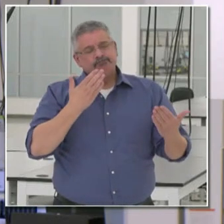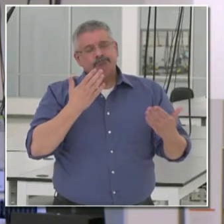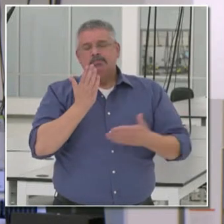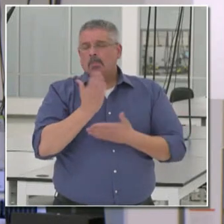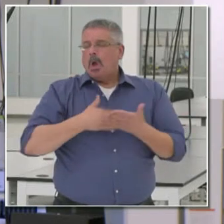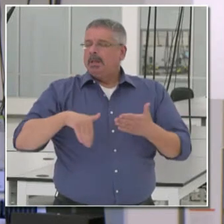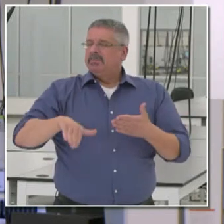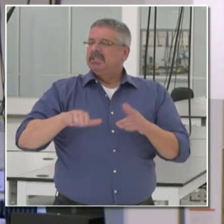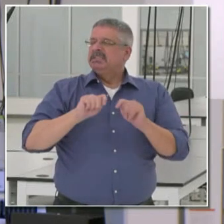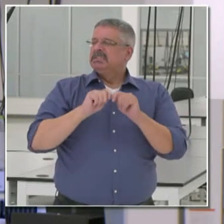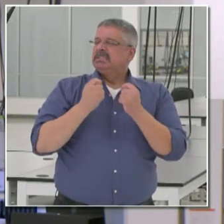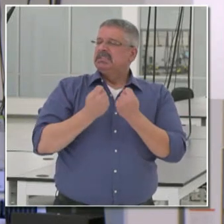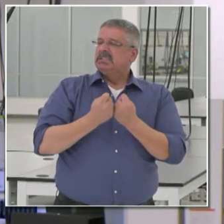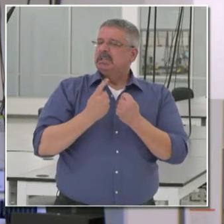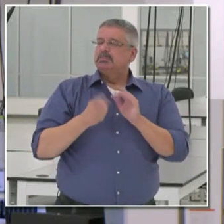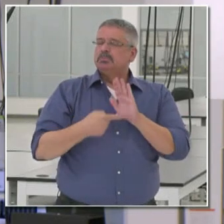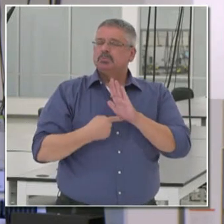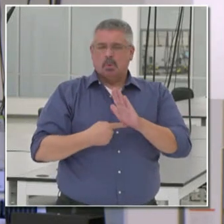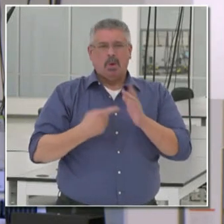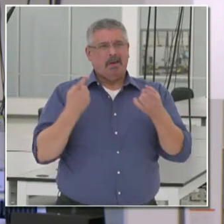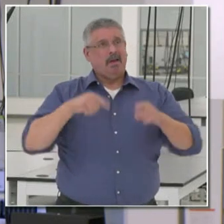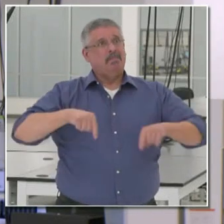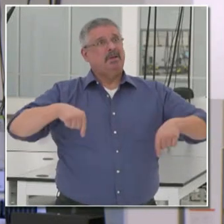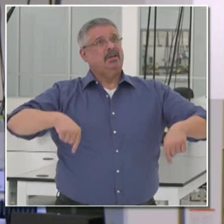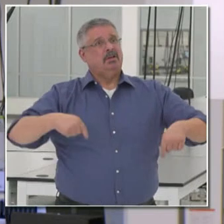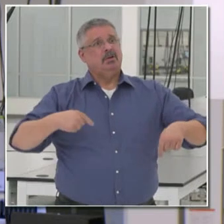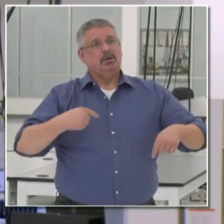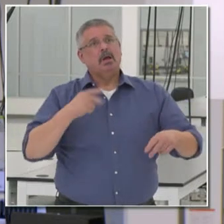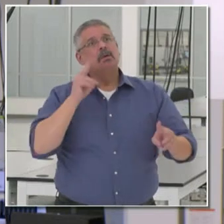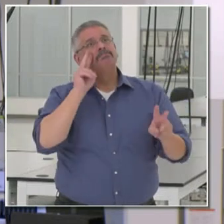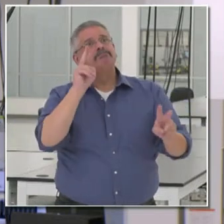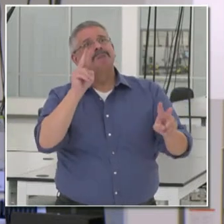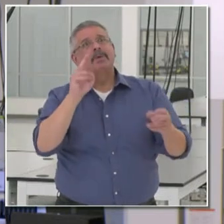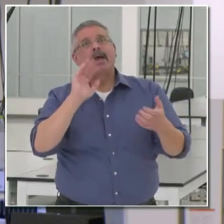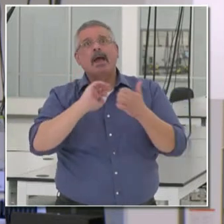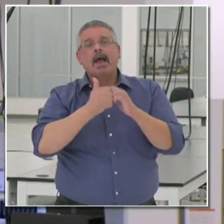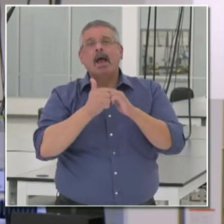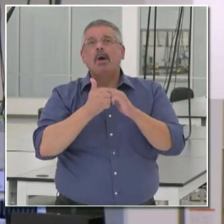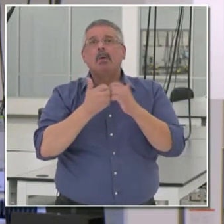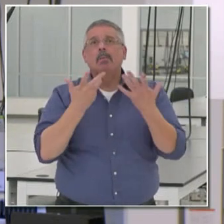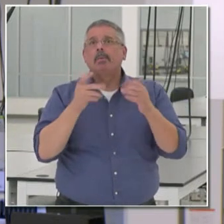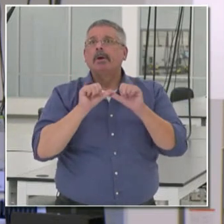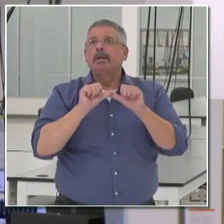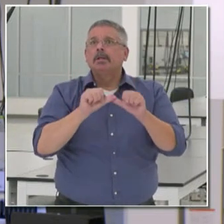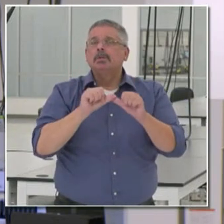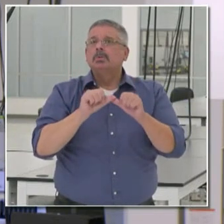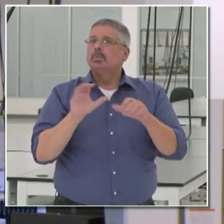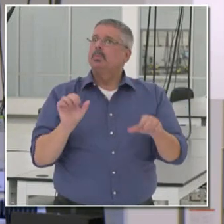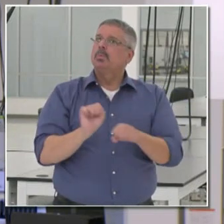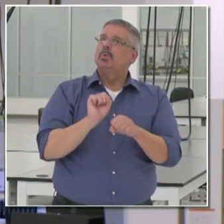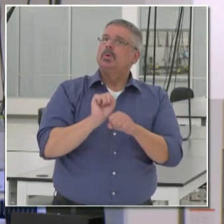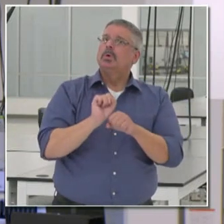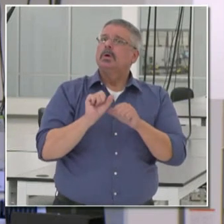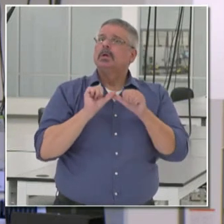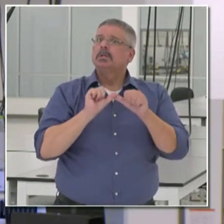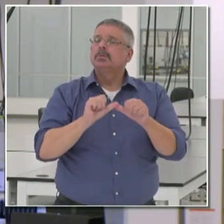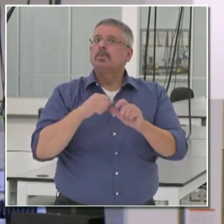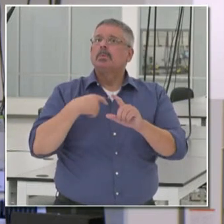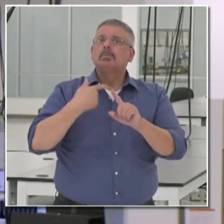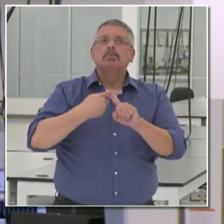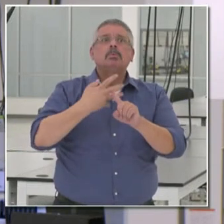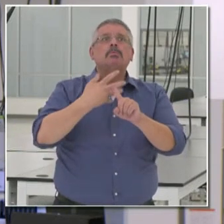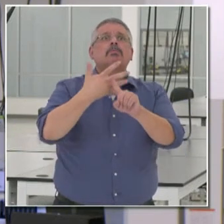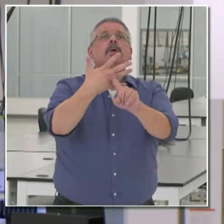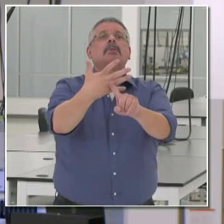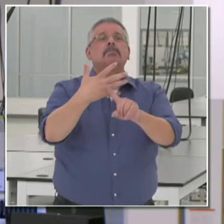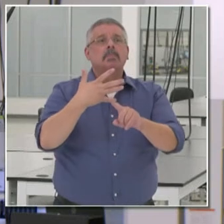privilegio y orgullo forme parte del equipo para realizar este sueño y espero que nos ayude a seguir haciendo